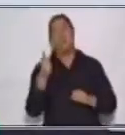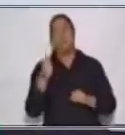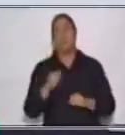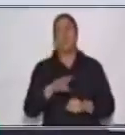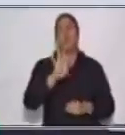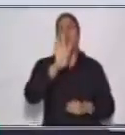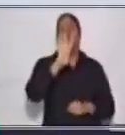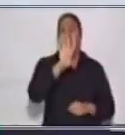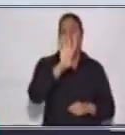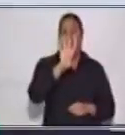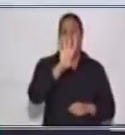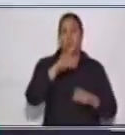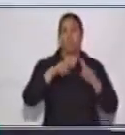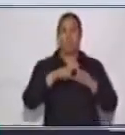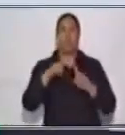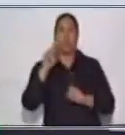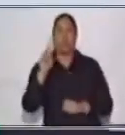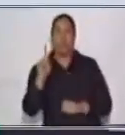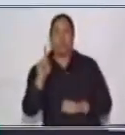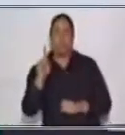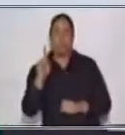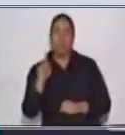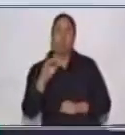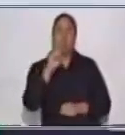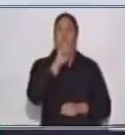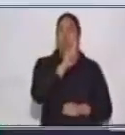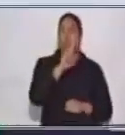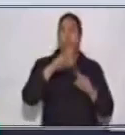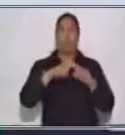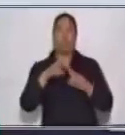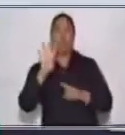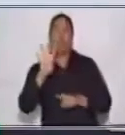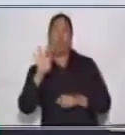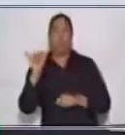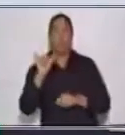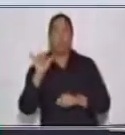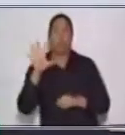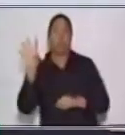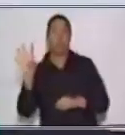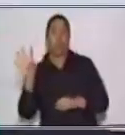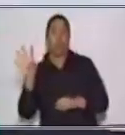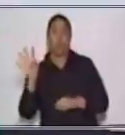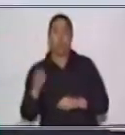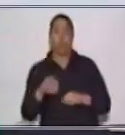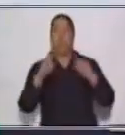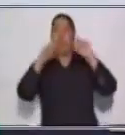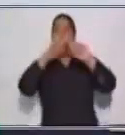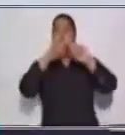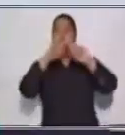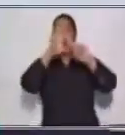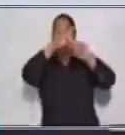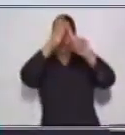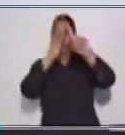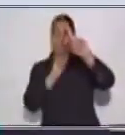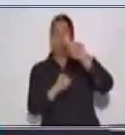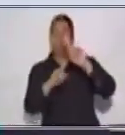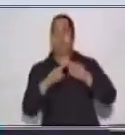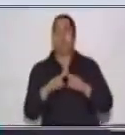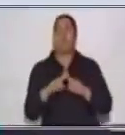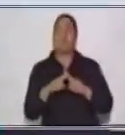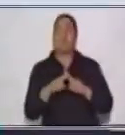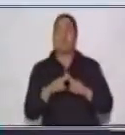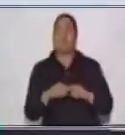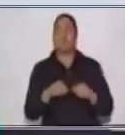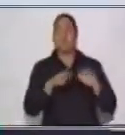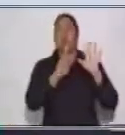dio 4, 1 por 4 me da 4, y la x únicamente la copié. 8 por 1 me dio 8 y